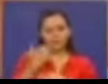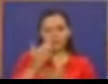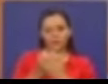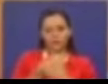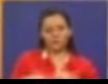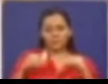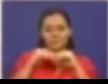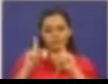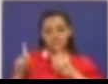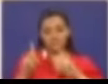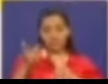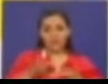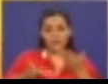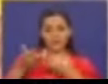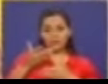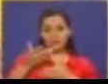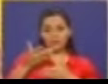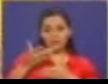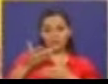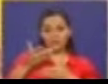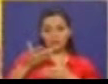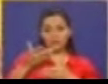poco más de dinamismo para